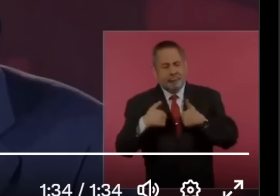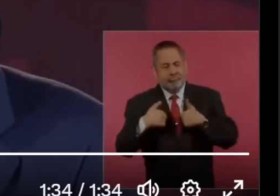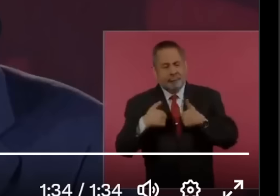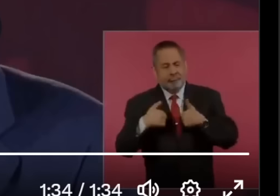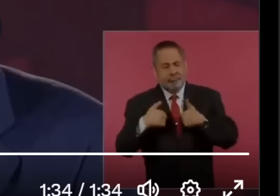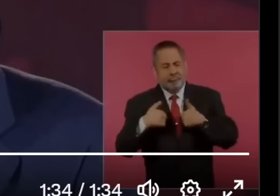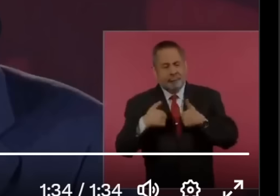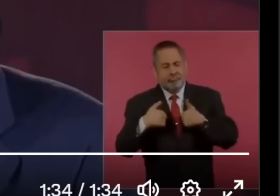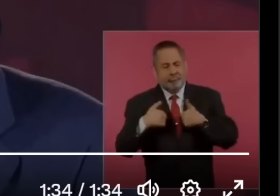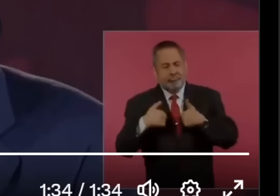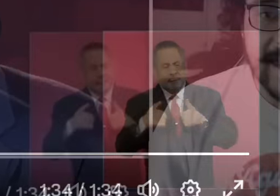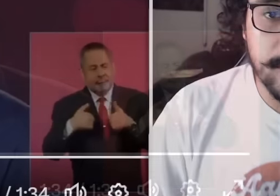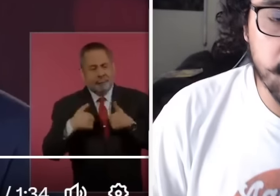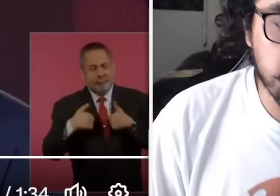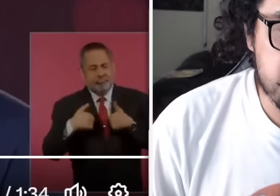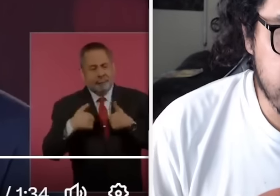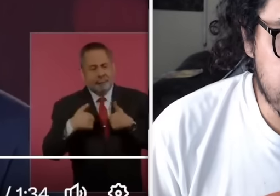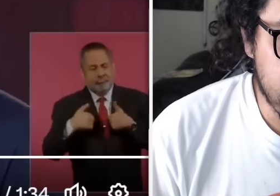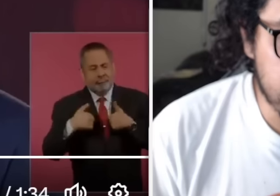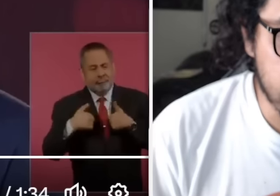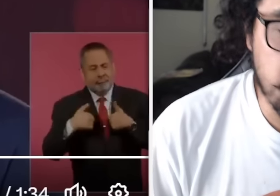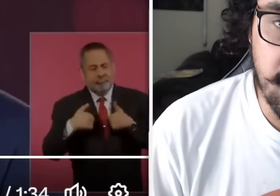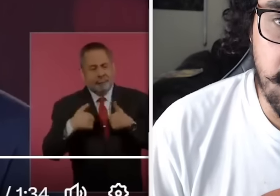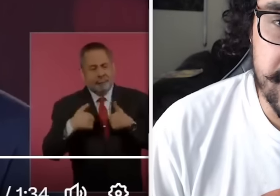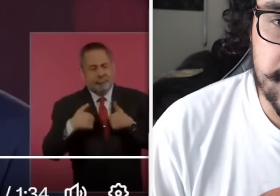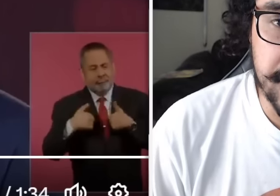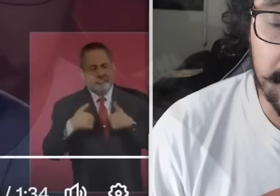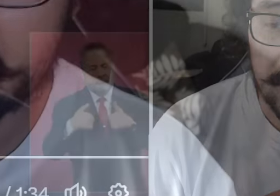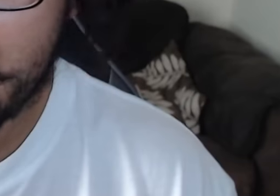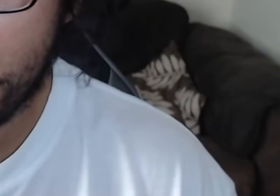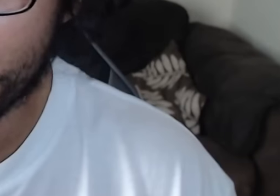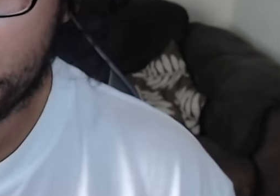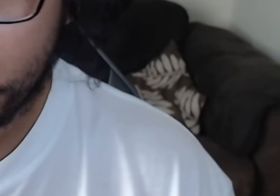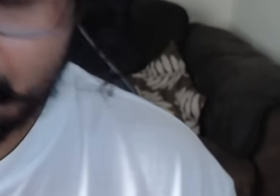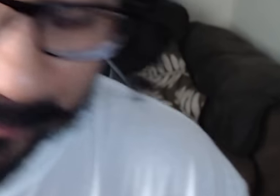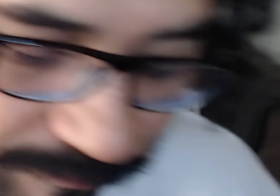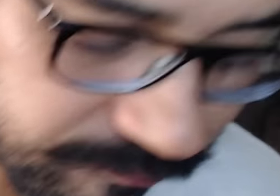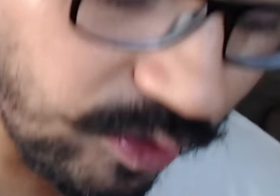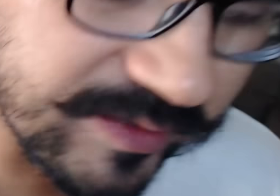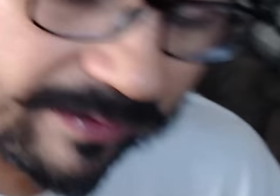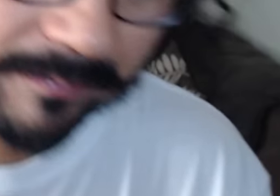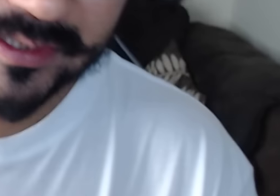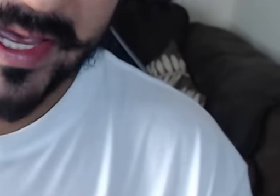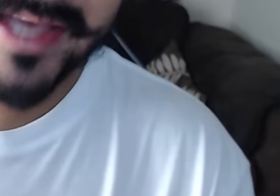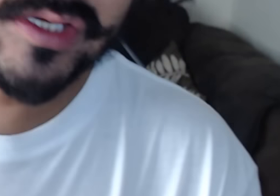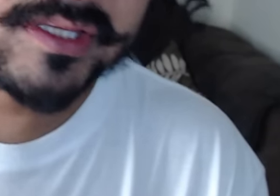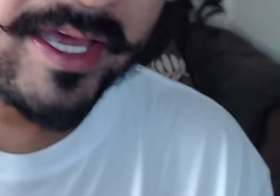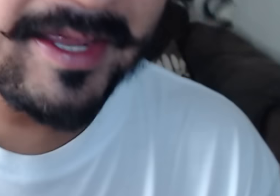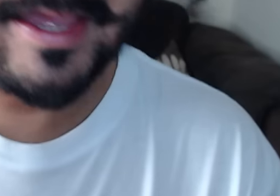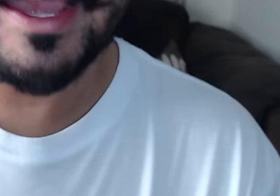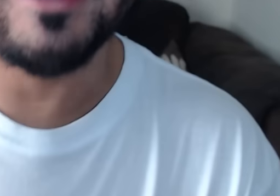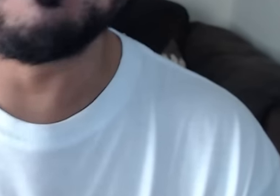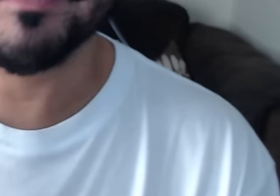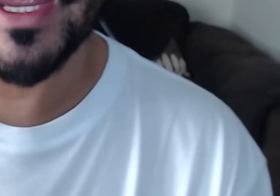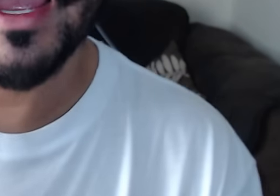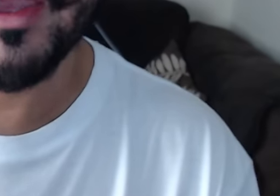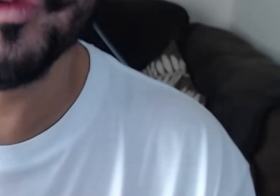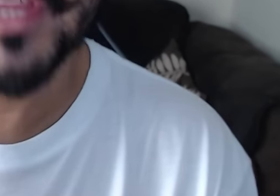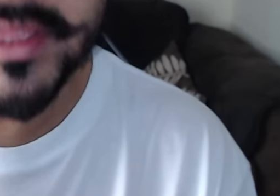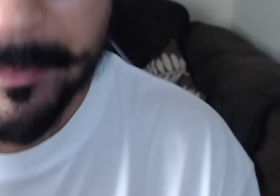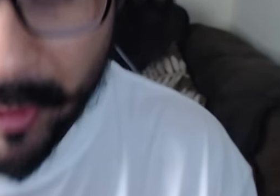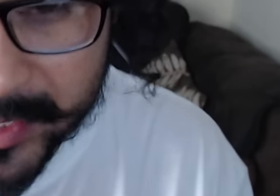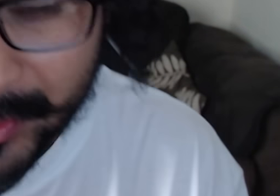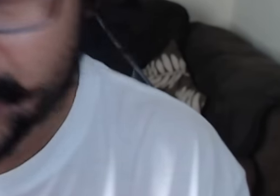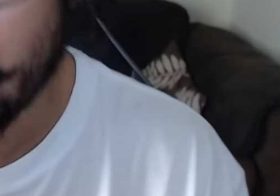Ahí está lo declarado por el presidente Andrés Manuel López Obrador. Claro, Todos sabemos que esto tiene